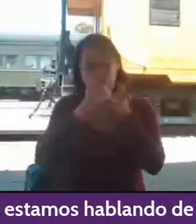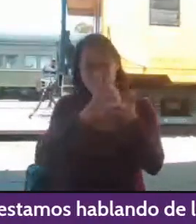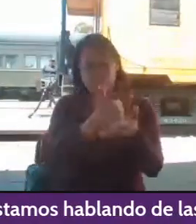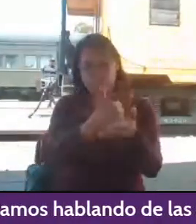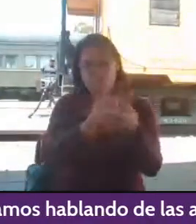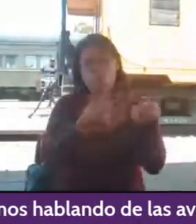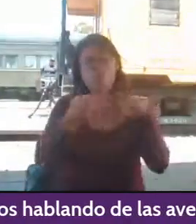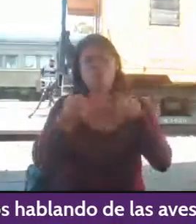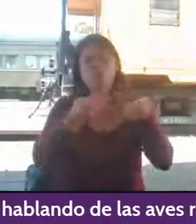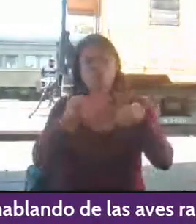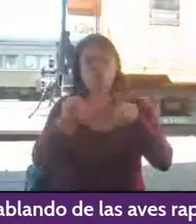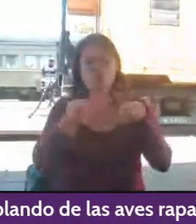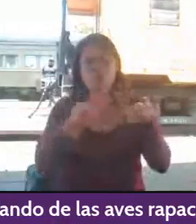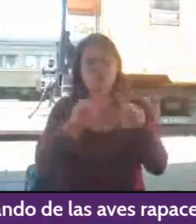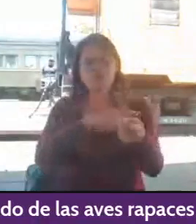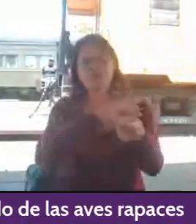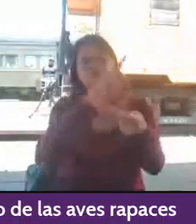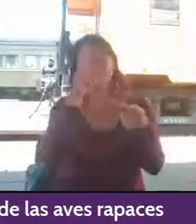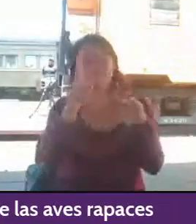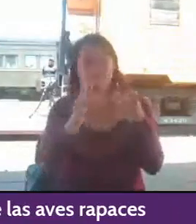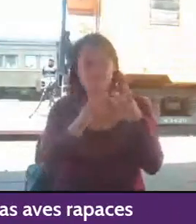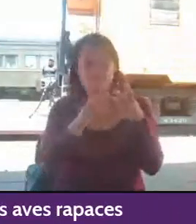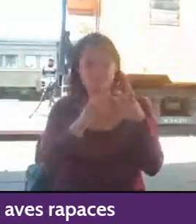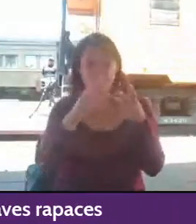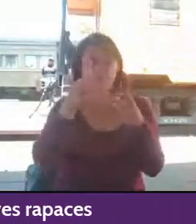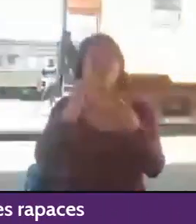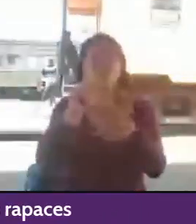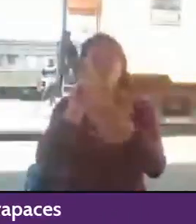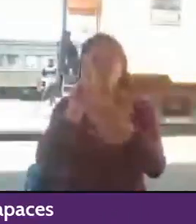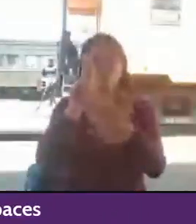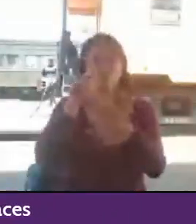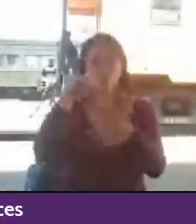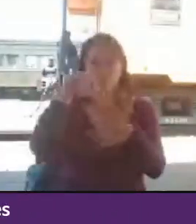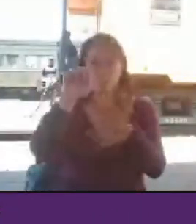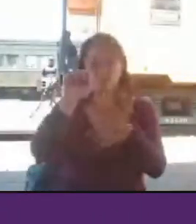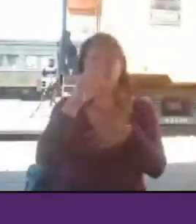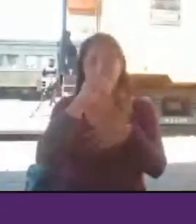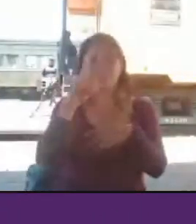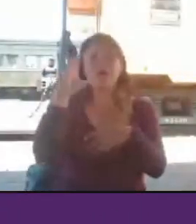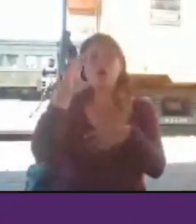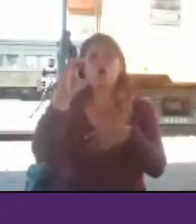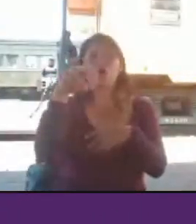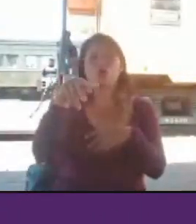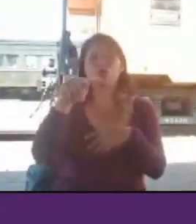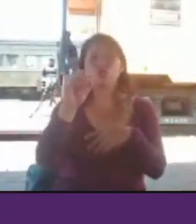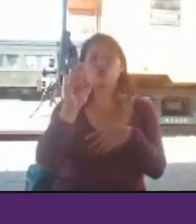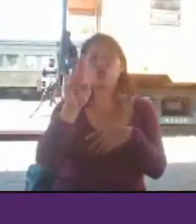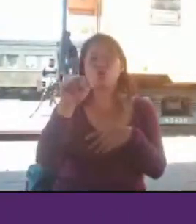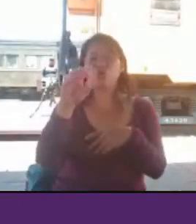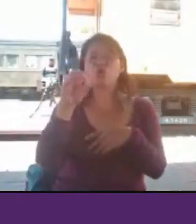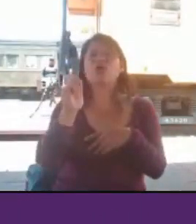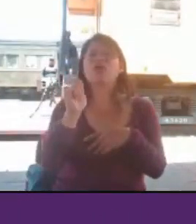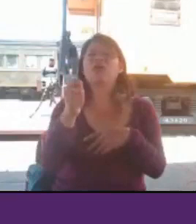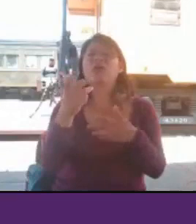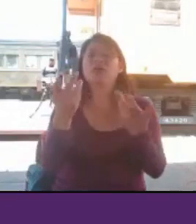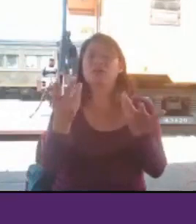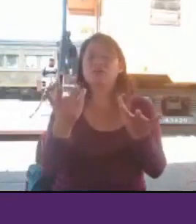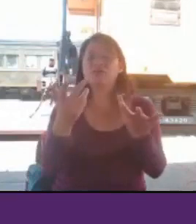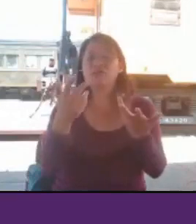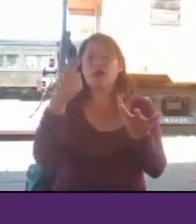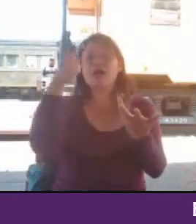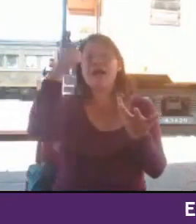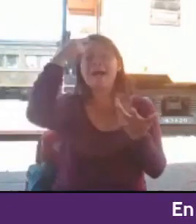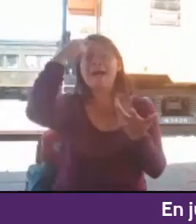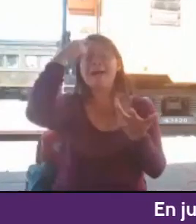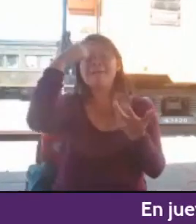vamos a tener todas las plumas de contorno, que son las que pueden ver, todo esto es pluma de contorno, que lo que va a hacer es darle los patrones de